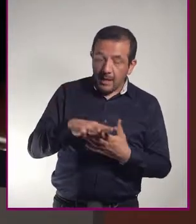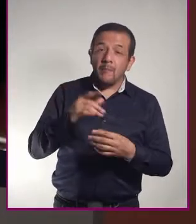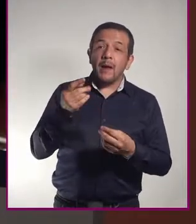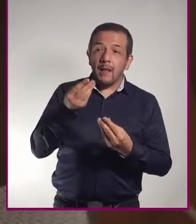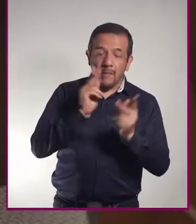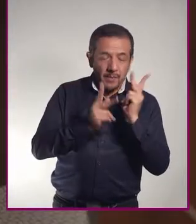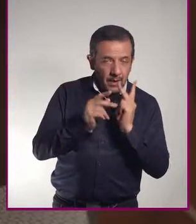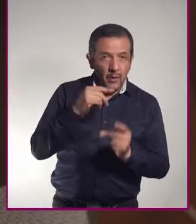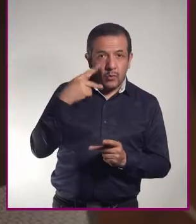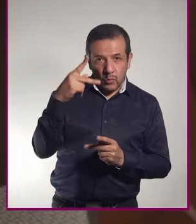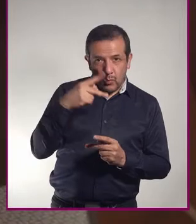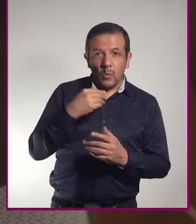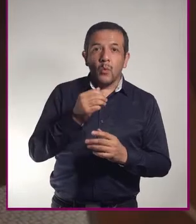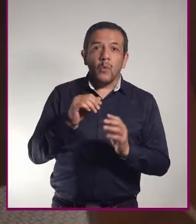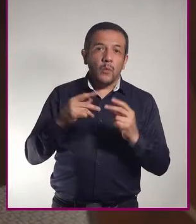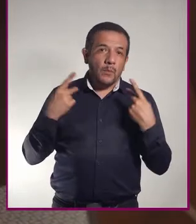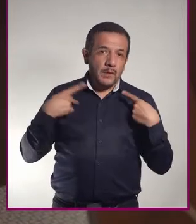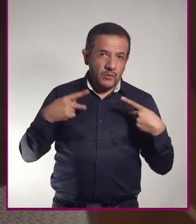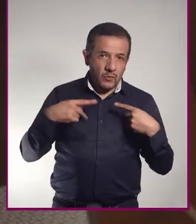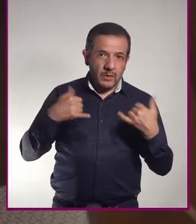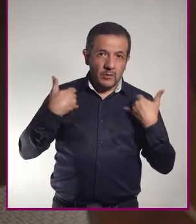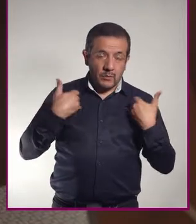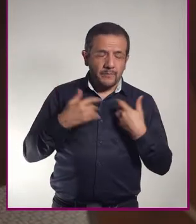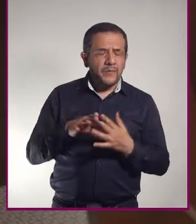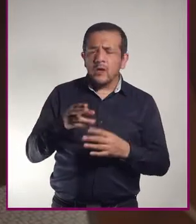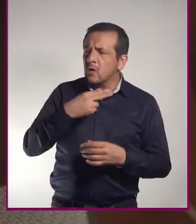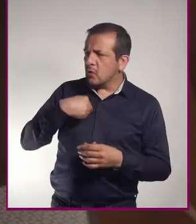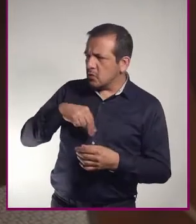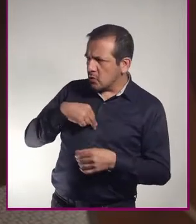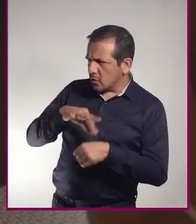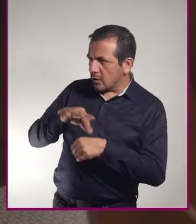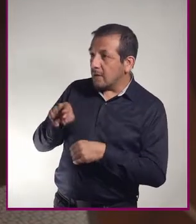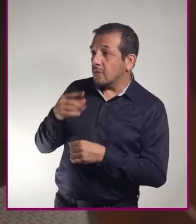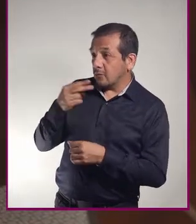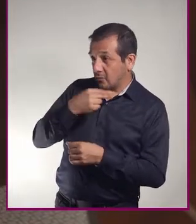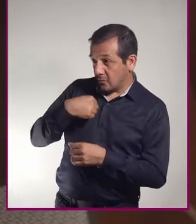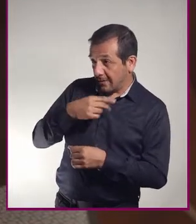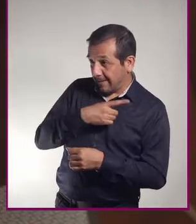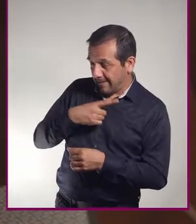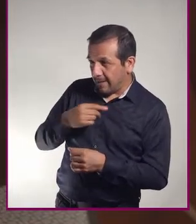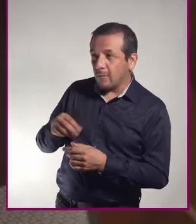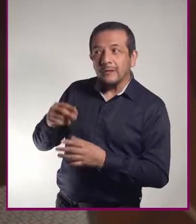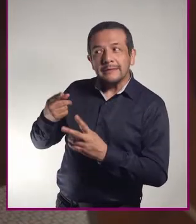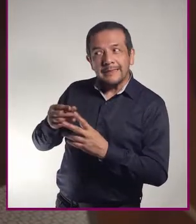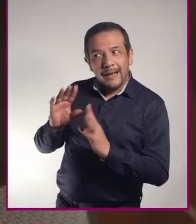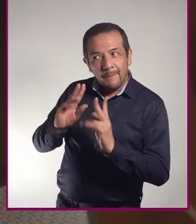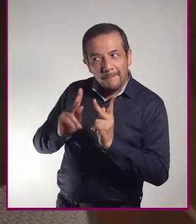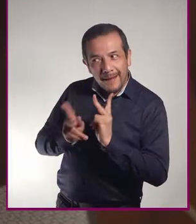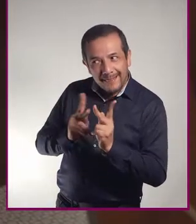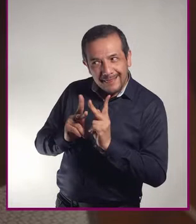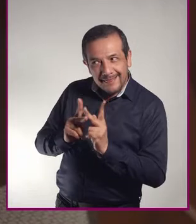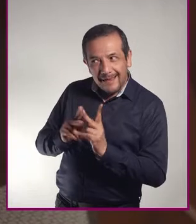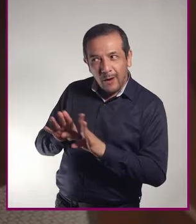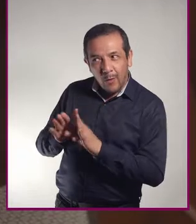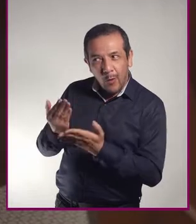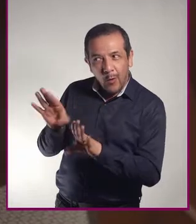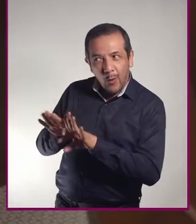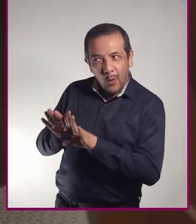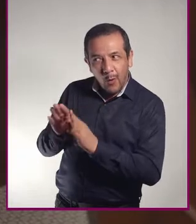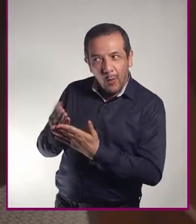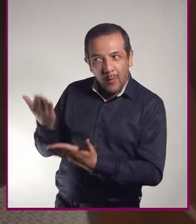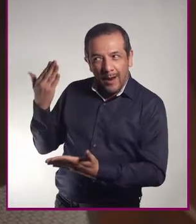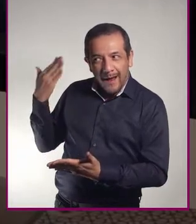audiencia. Doctor, no se puede hablar de nutrición y comida mexicana sin hablar de nuestras raíces. ¿Cómo era la alimentación